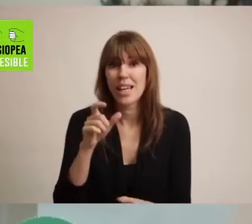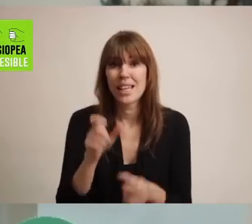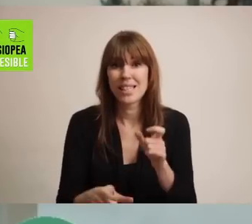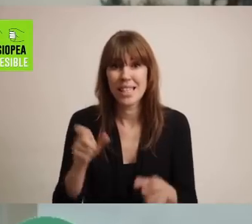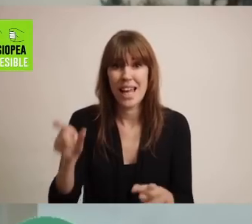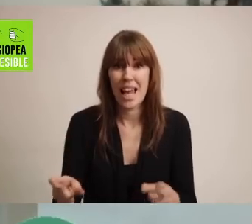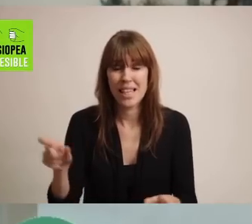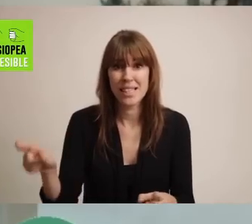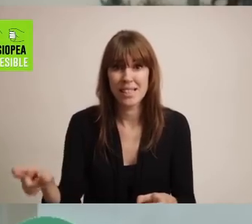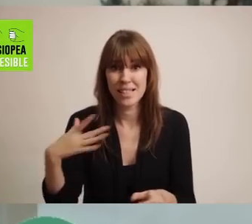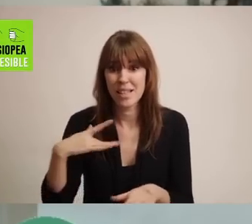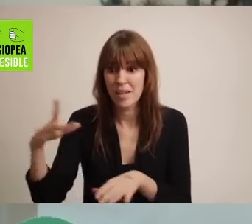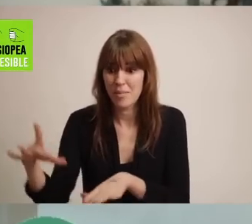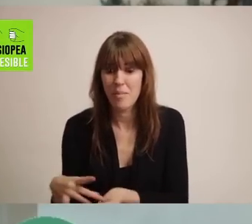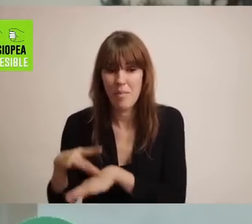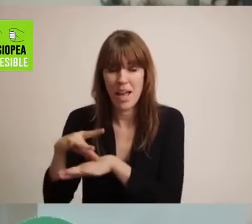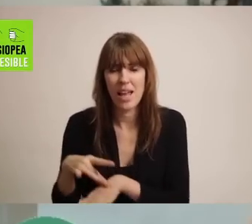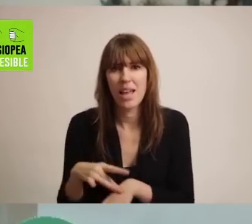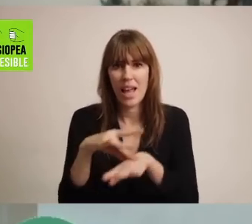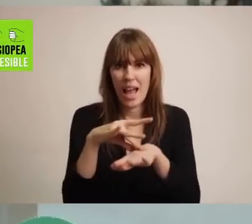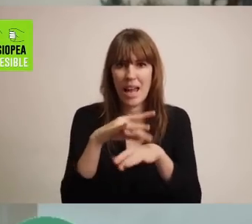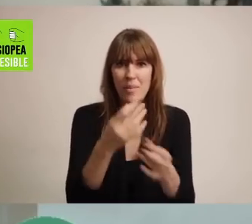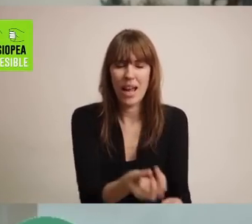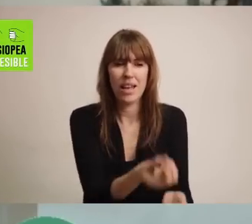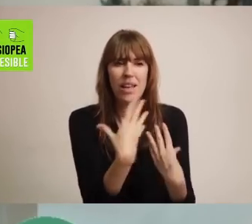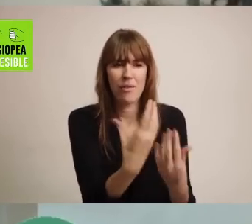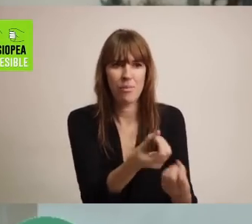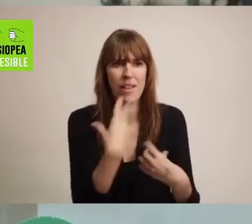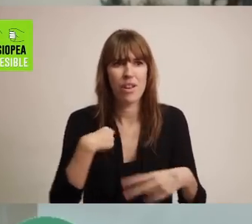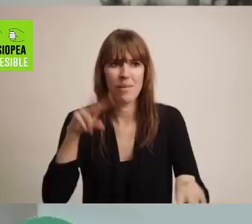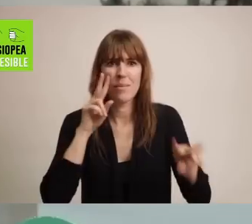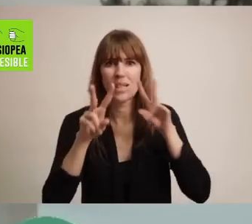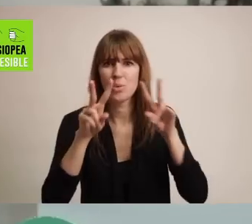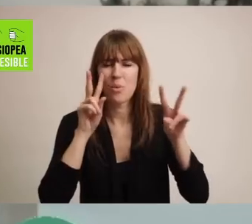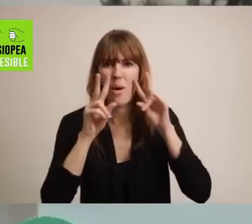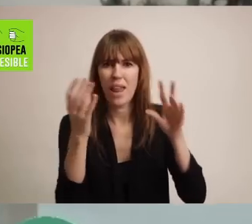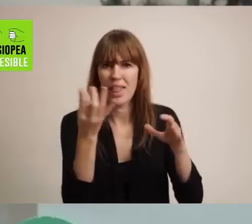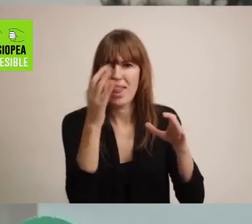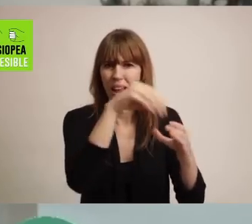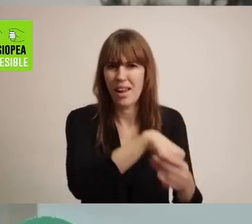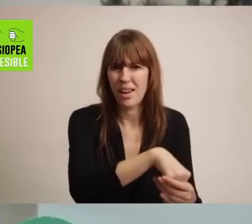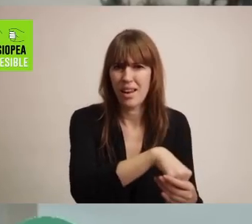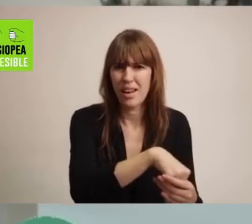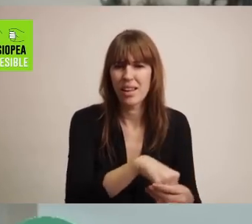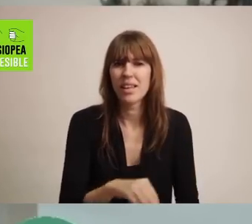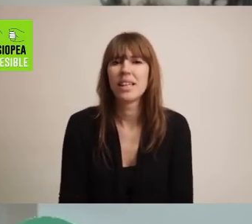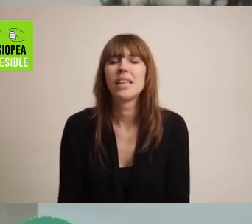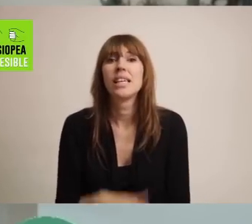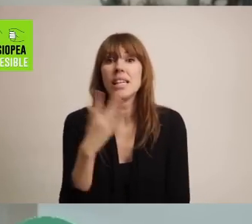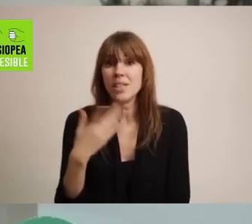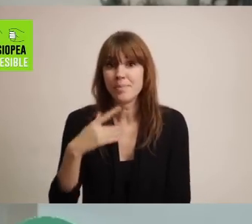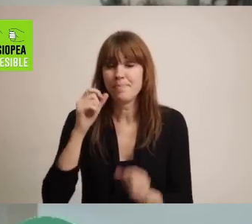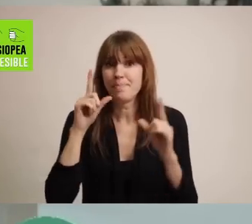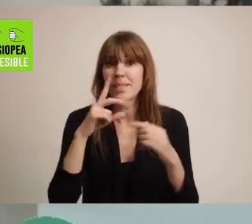yo trabajo, me guiaran hacia la información y yo misma testar esto, ¿no? Y visualizar que estaba ahí. Y entonces me di cuenta que en esos